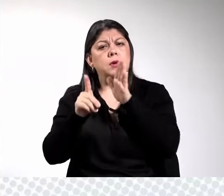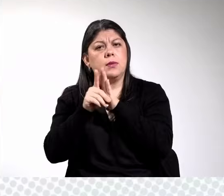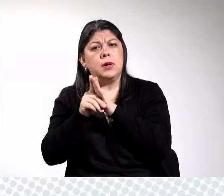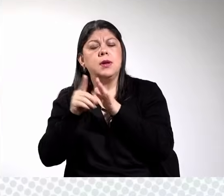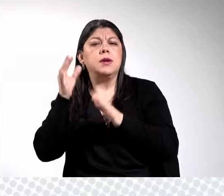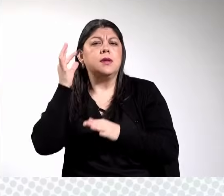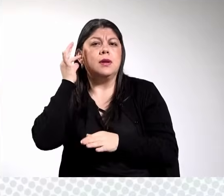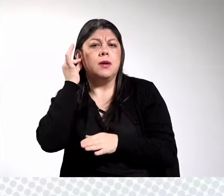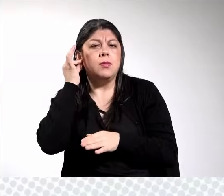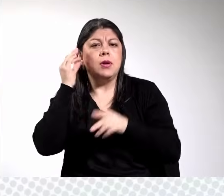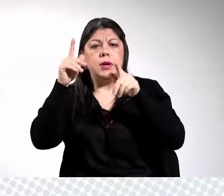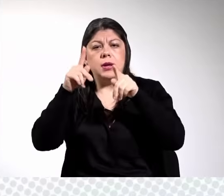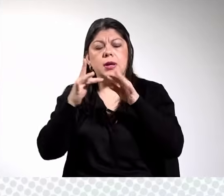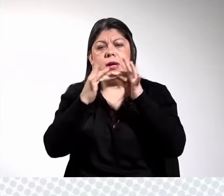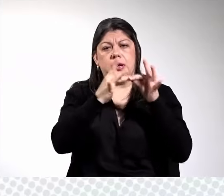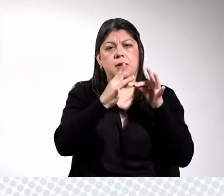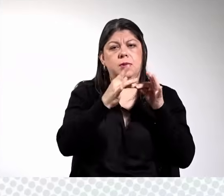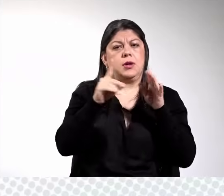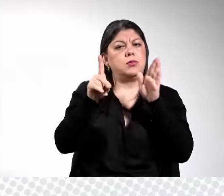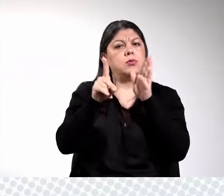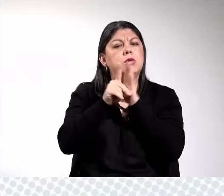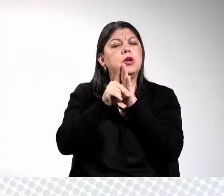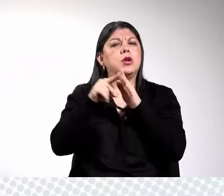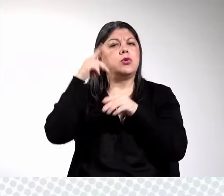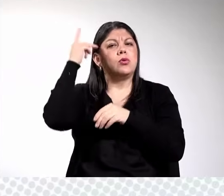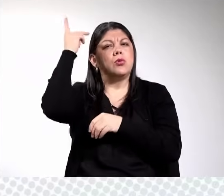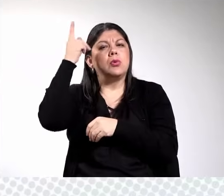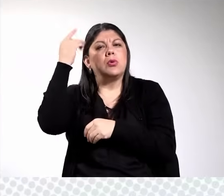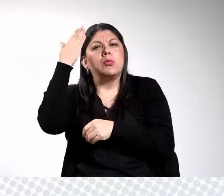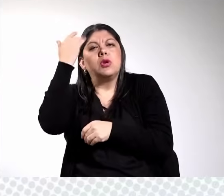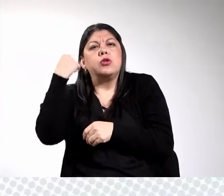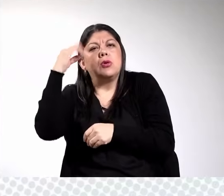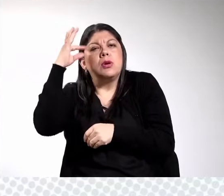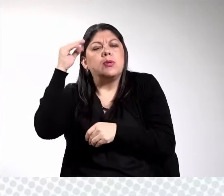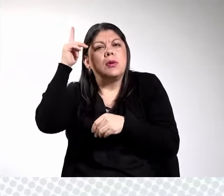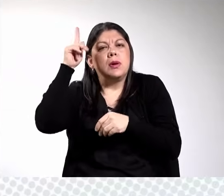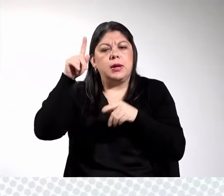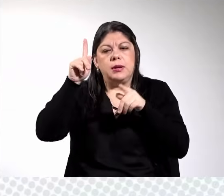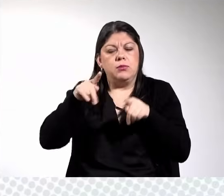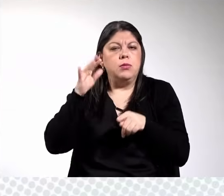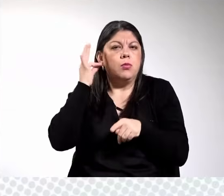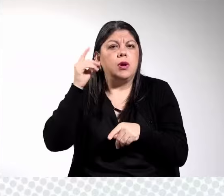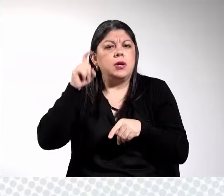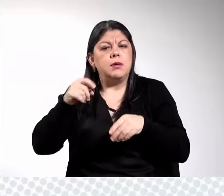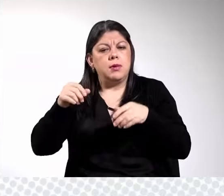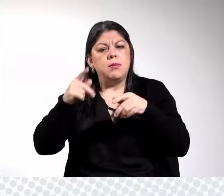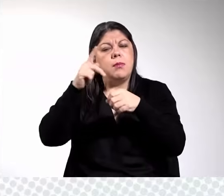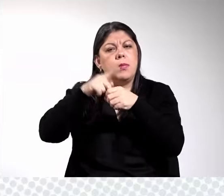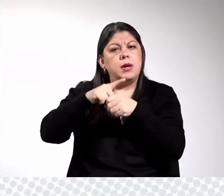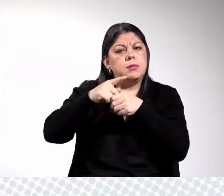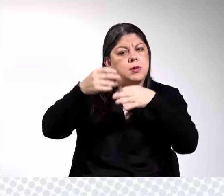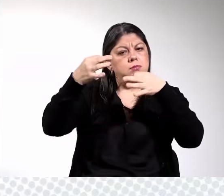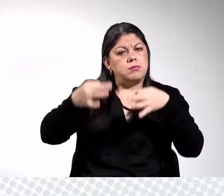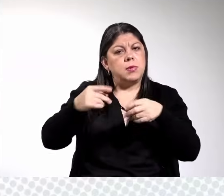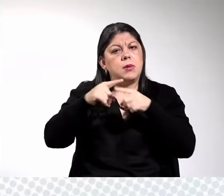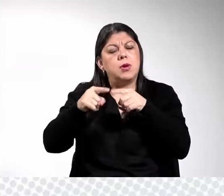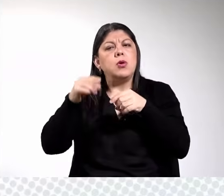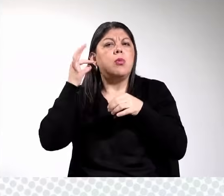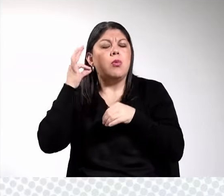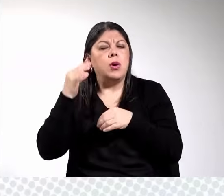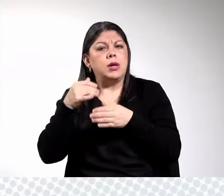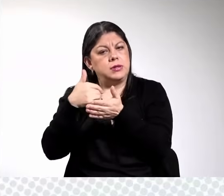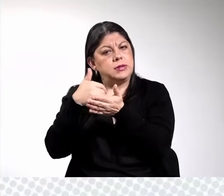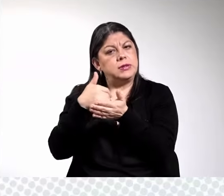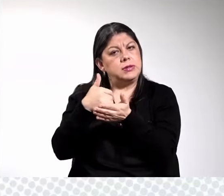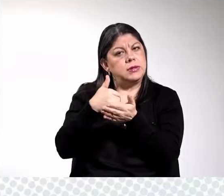las mujeres, en especial los derechos políticos, porque creo que la mujer tiene que estar donde se toman las decisiones, pero mujeres sensibles a